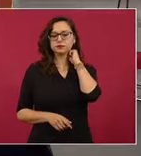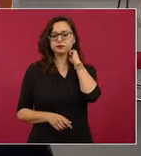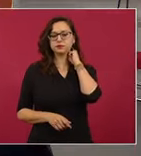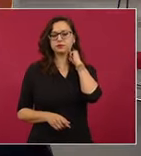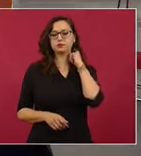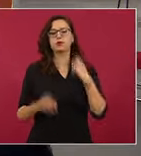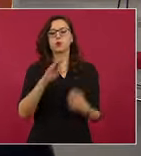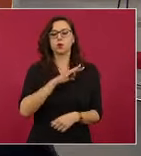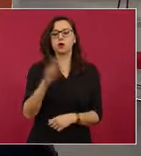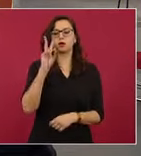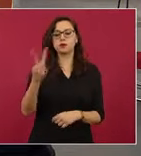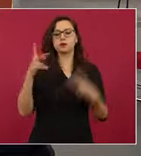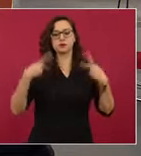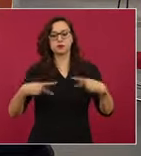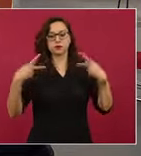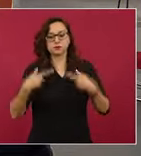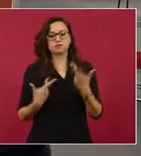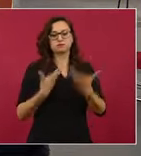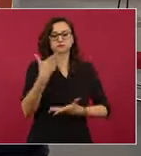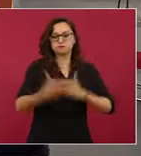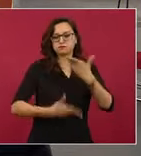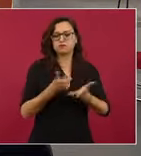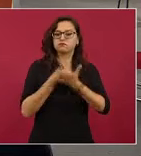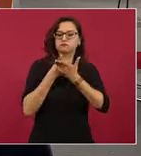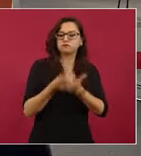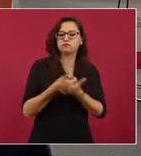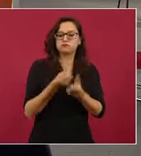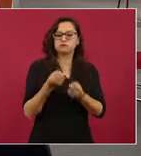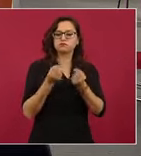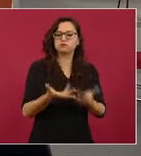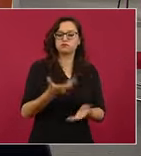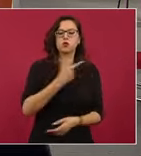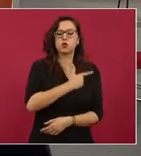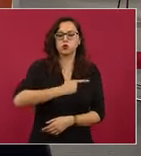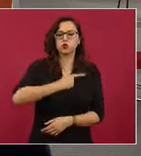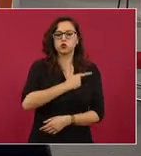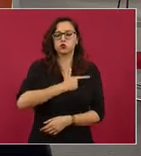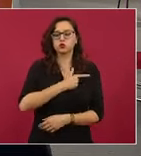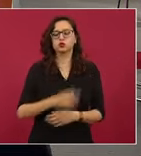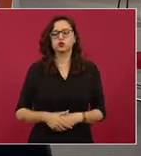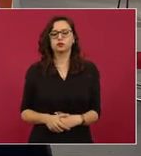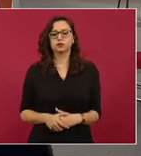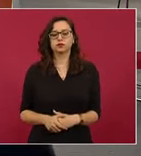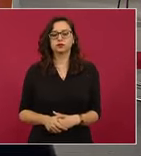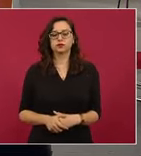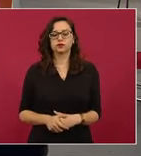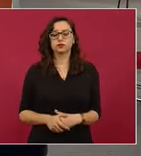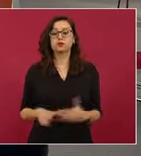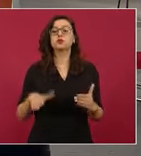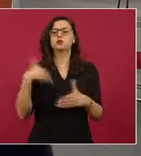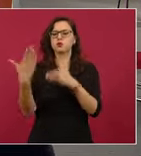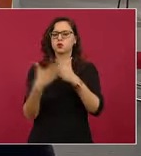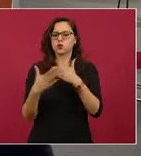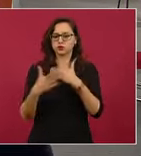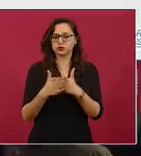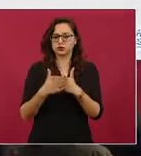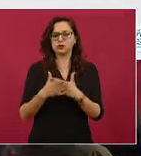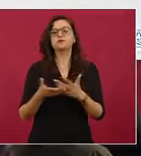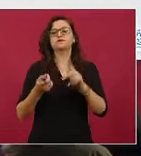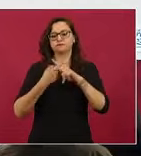de la población a la que servimos con mucho gusto. Adelante. ¿Qué sigue? Sigue